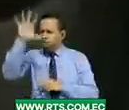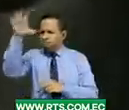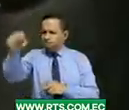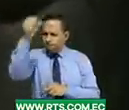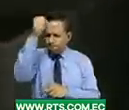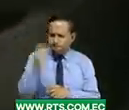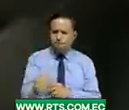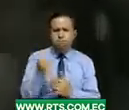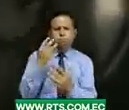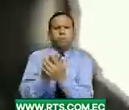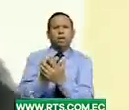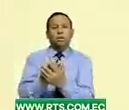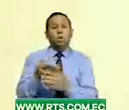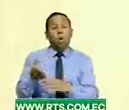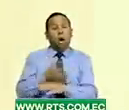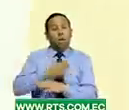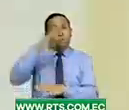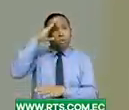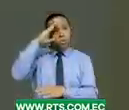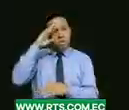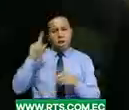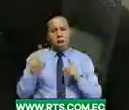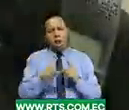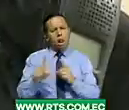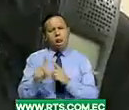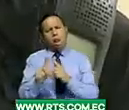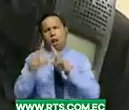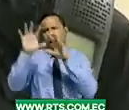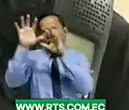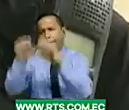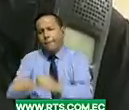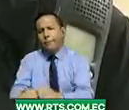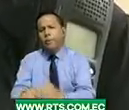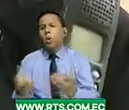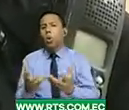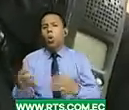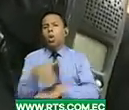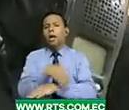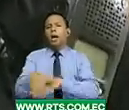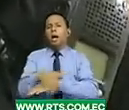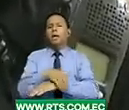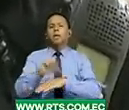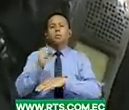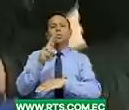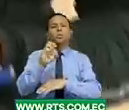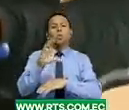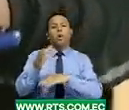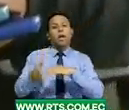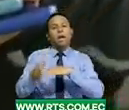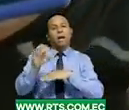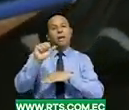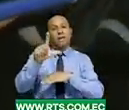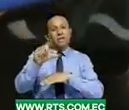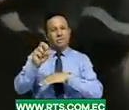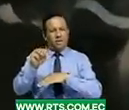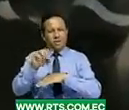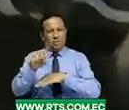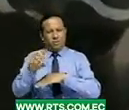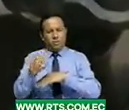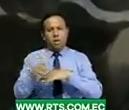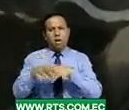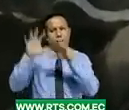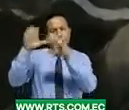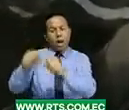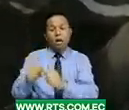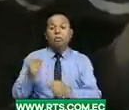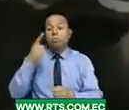robado. Una persecución ininterrumpida al ciudadano y se lo pudo localizar en las calles Sucre y Lorenzo de Garaycoa. Entonces ahí se pudo obtener la recuperación